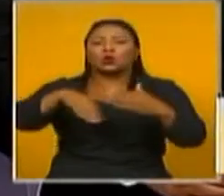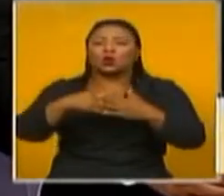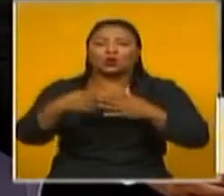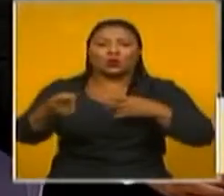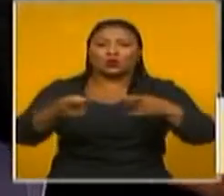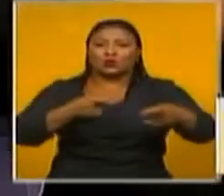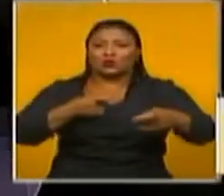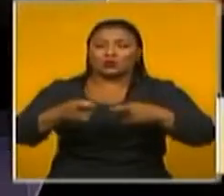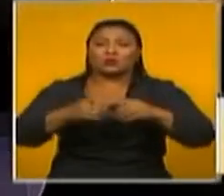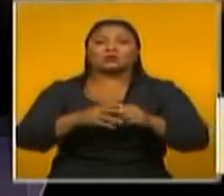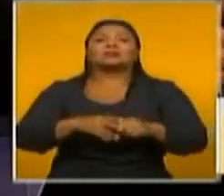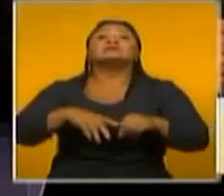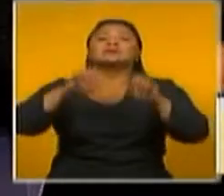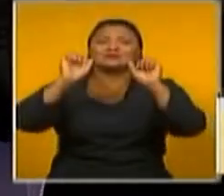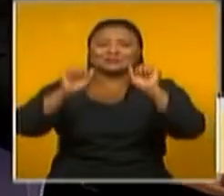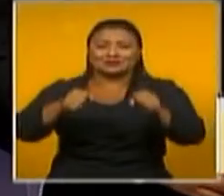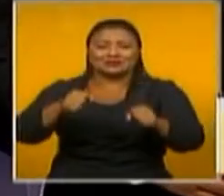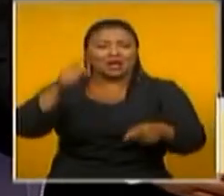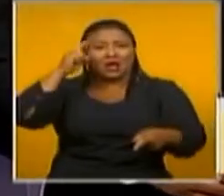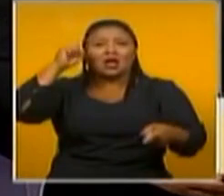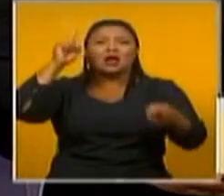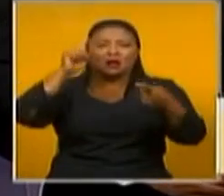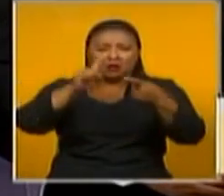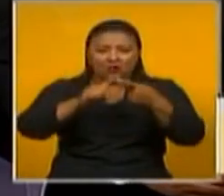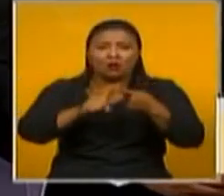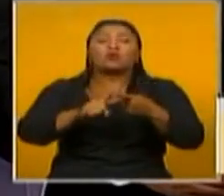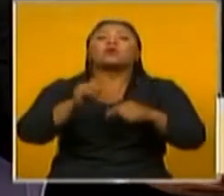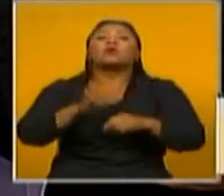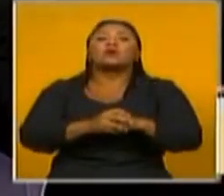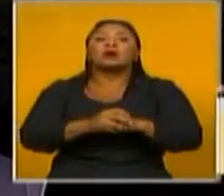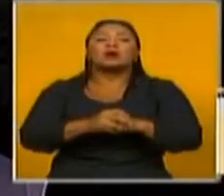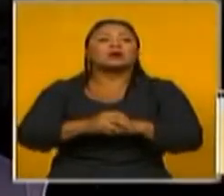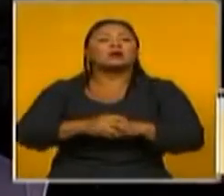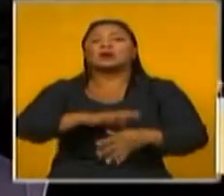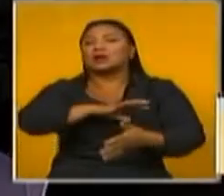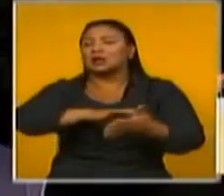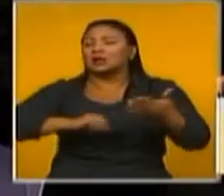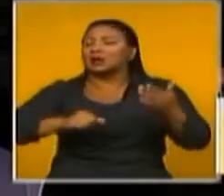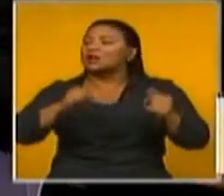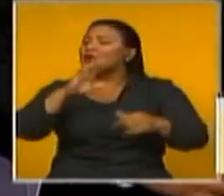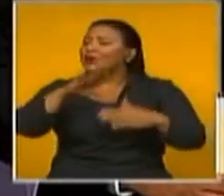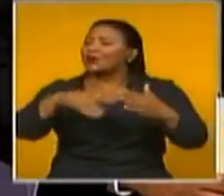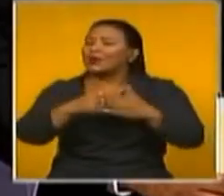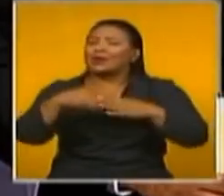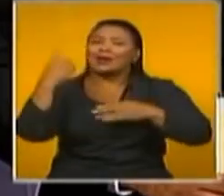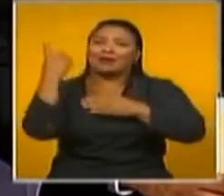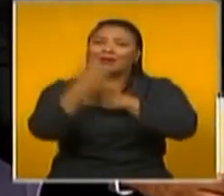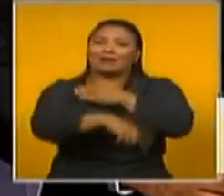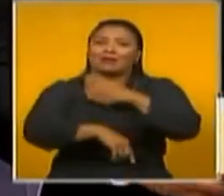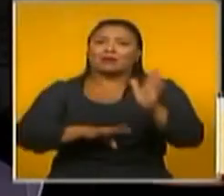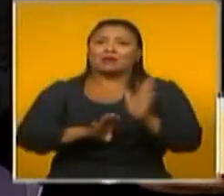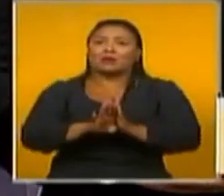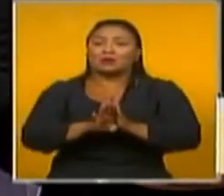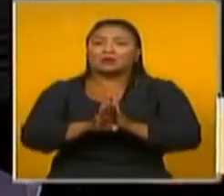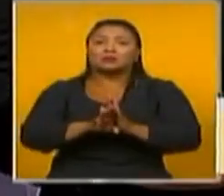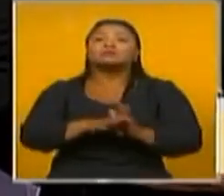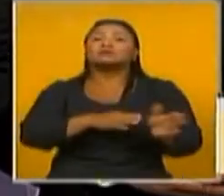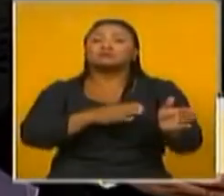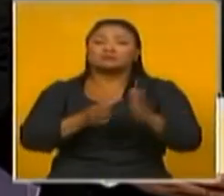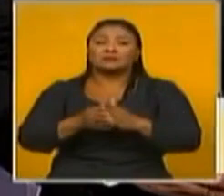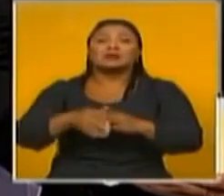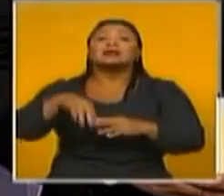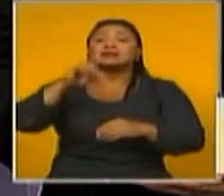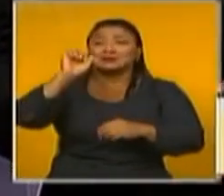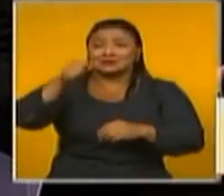control. Sí estamos de acuerdo con la eliminación de la ley de plusvalía que castiga el desarrollo. Sí estamos de